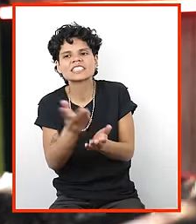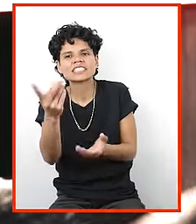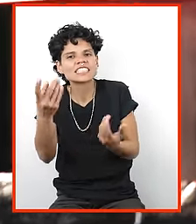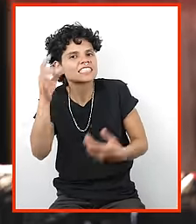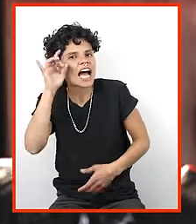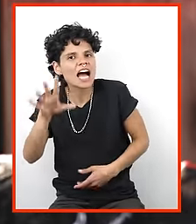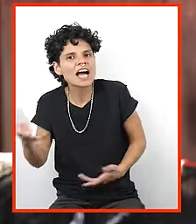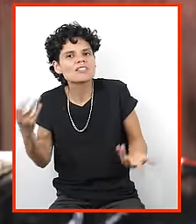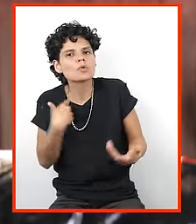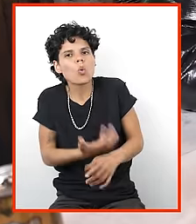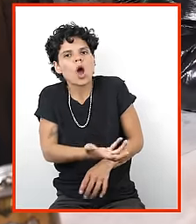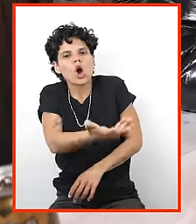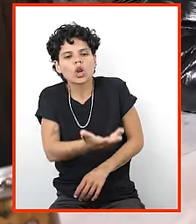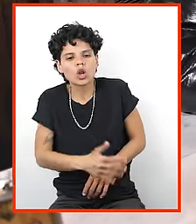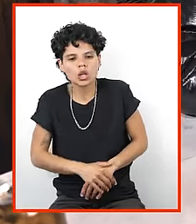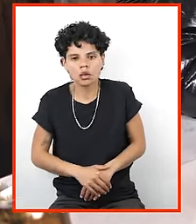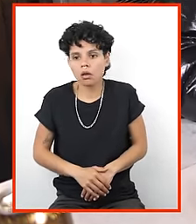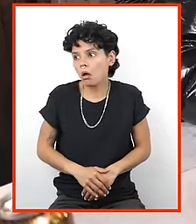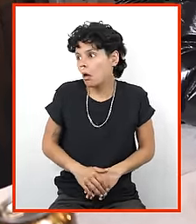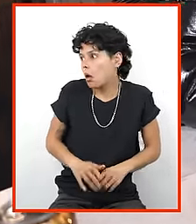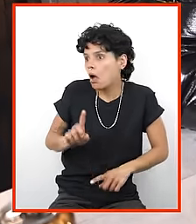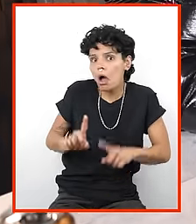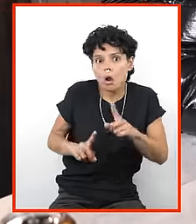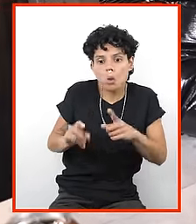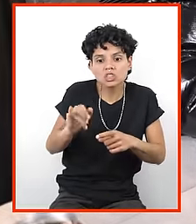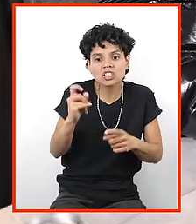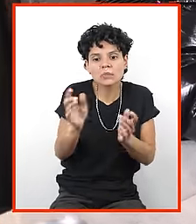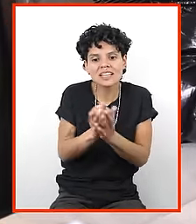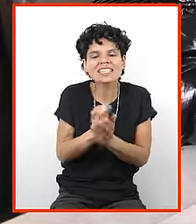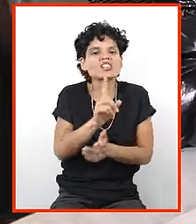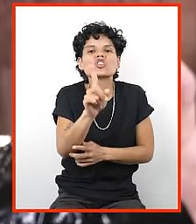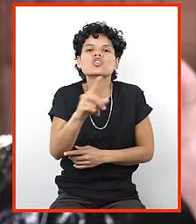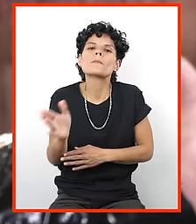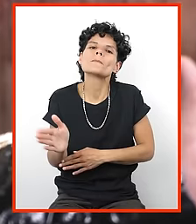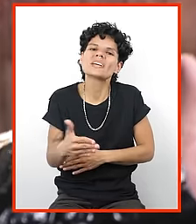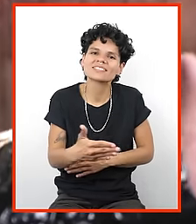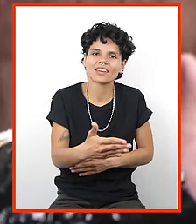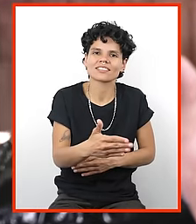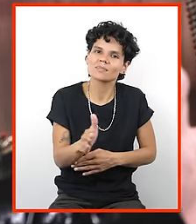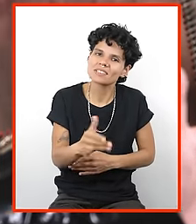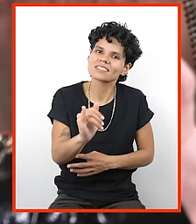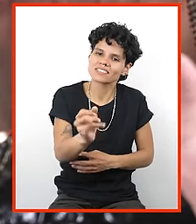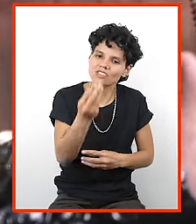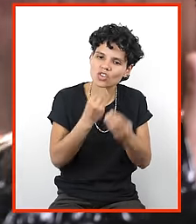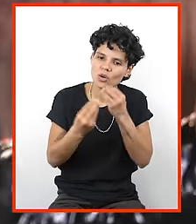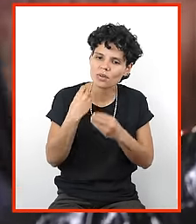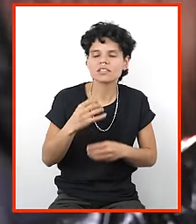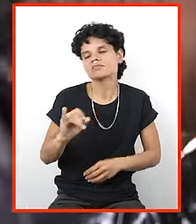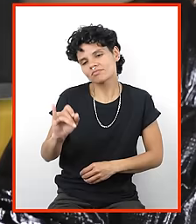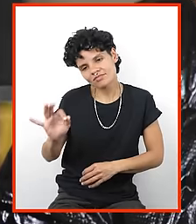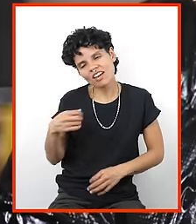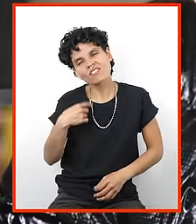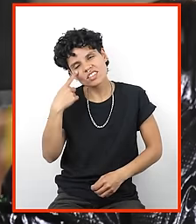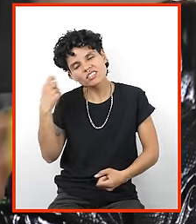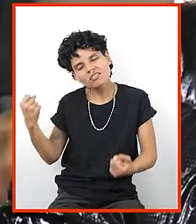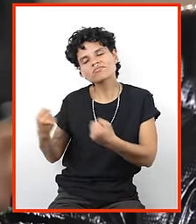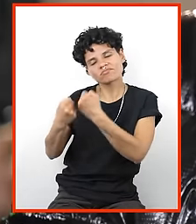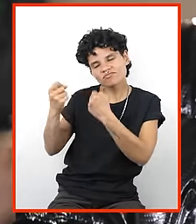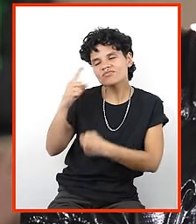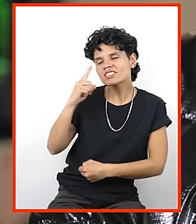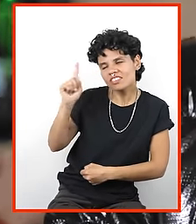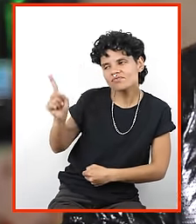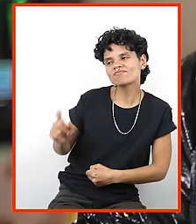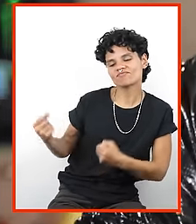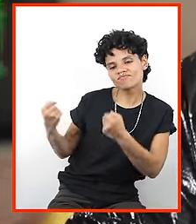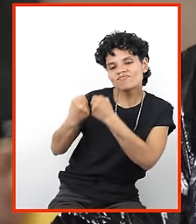si es vegetariana, po, weón? Conozco miles de personas que comen marisco. No, pues esas son pescetarianas. Exactamente.